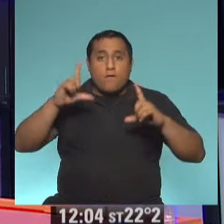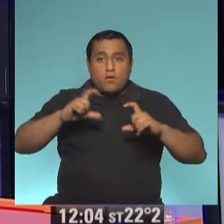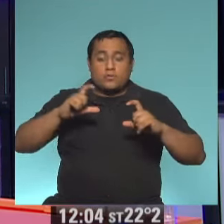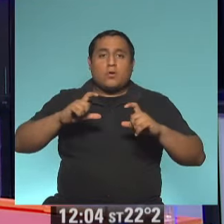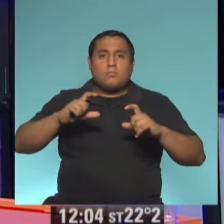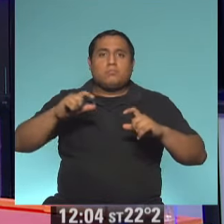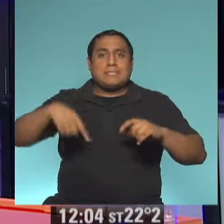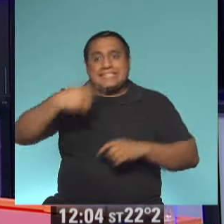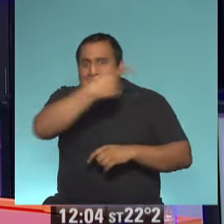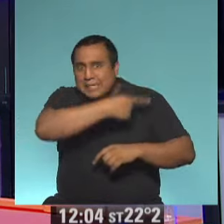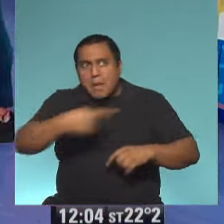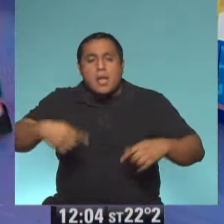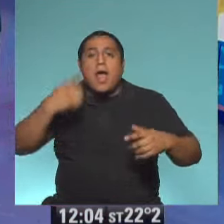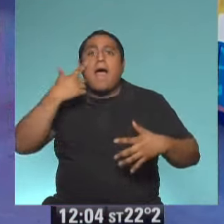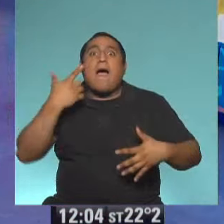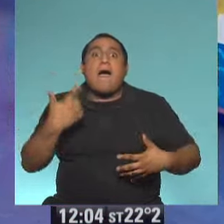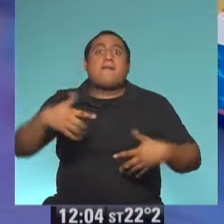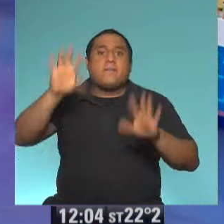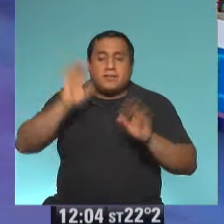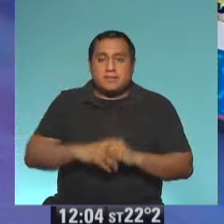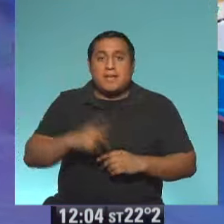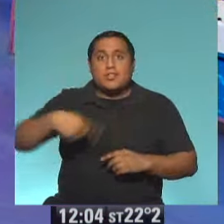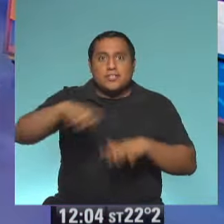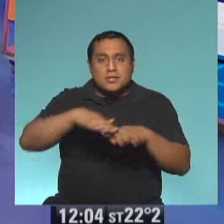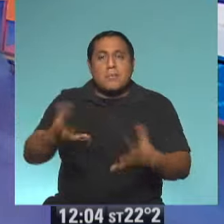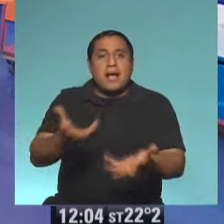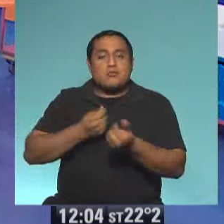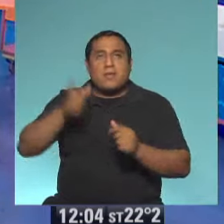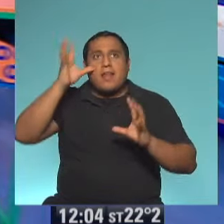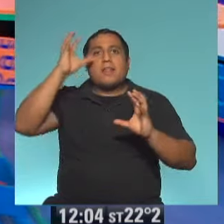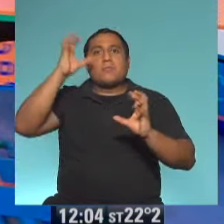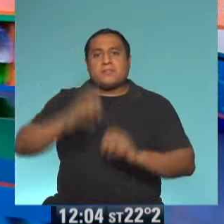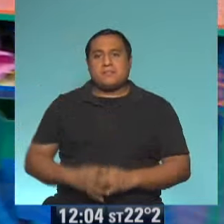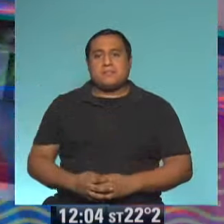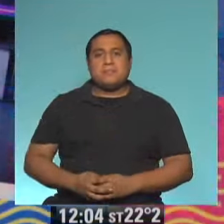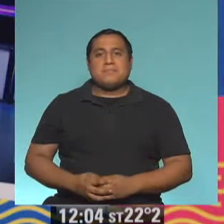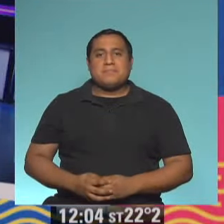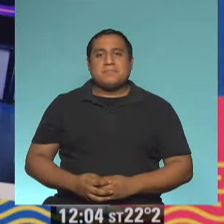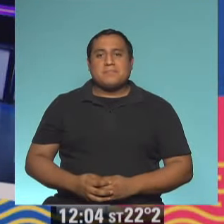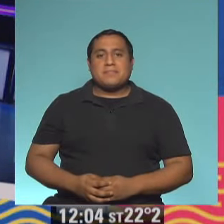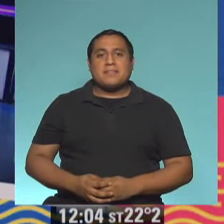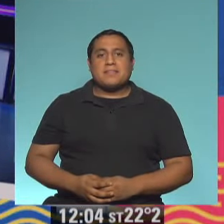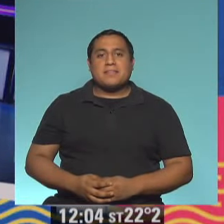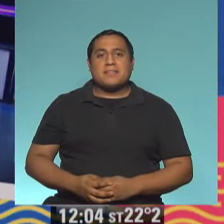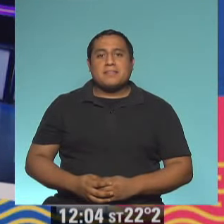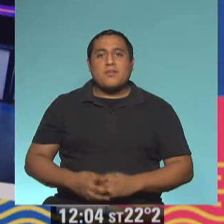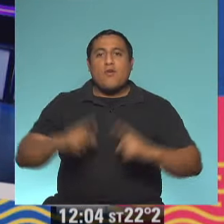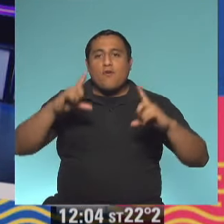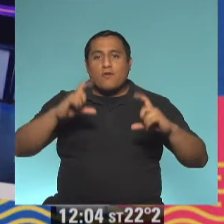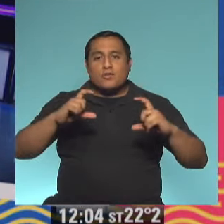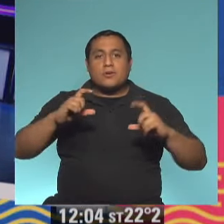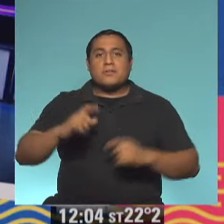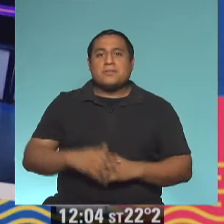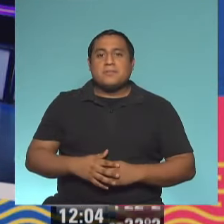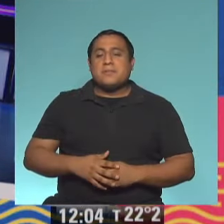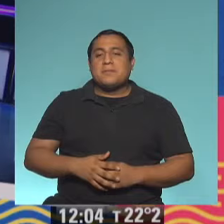lo que hicimos en la semana. A ver si los chicos y las chicas nos ayudan a recordar qué estábamos haciendo en esta foto que teníamos la S y